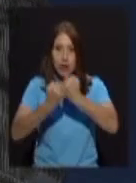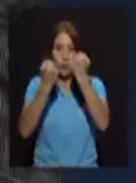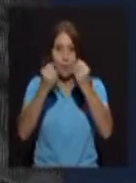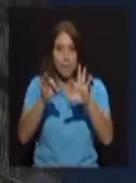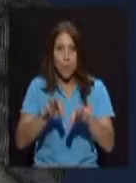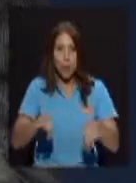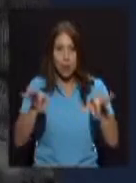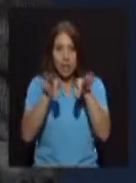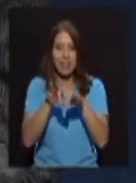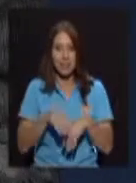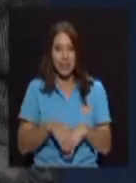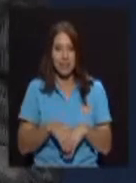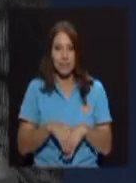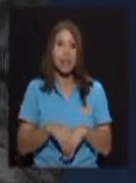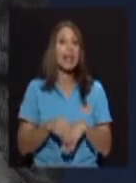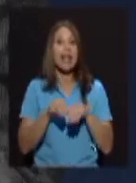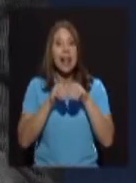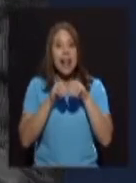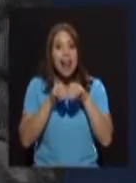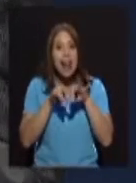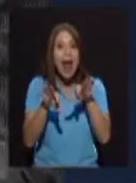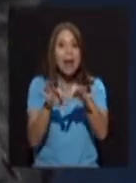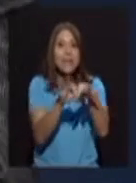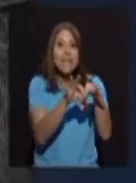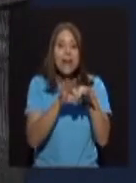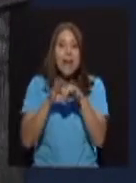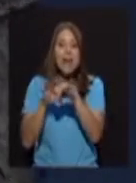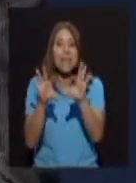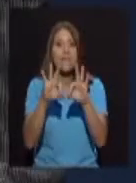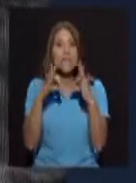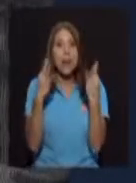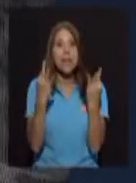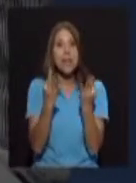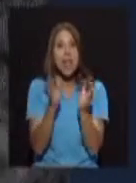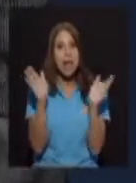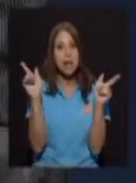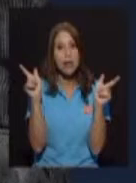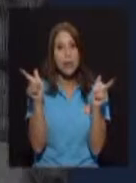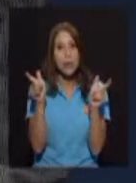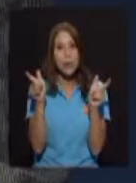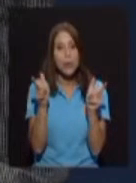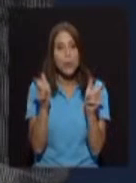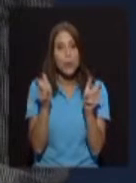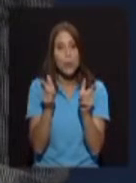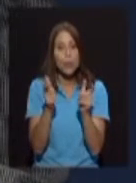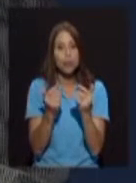¿no? La red familiar se va a ir reduciendo. En eso